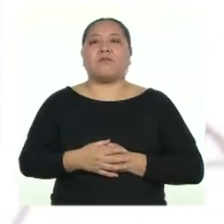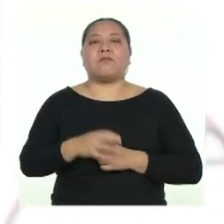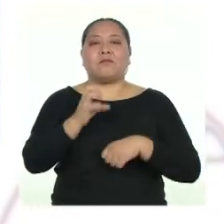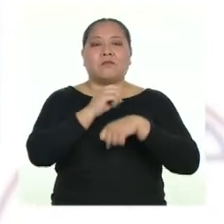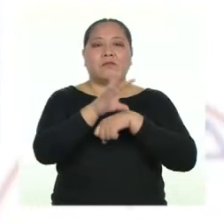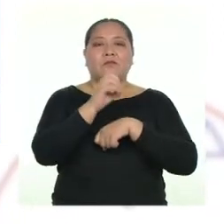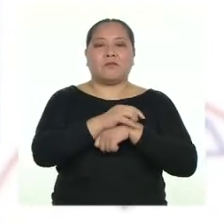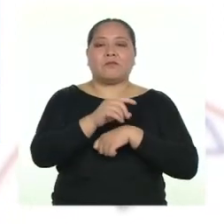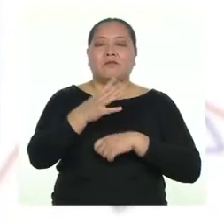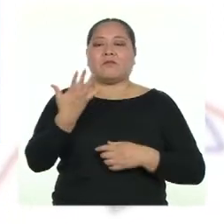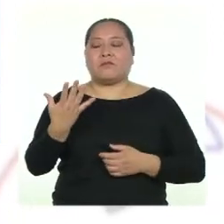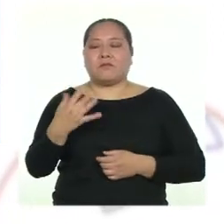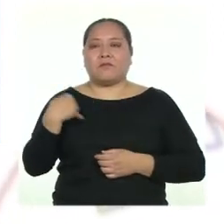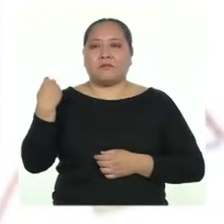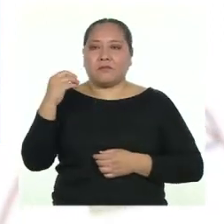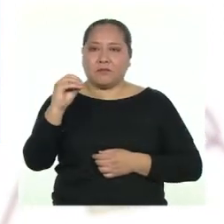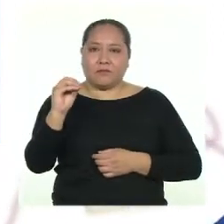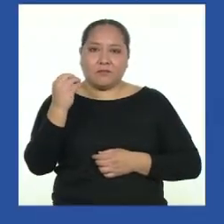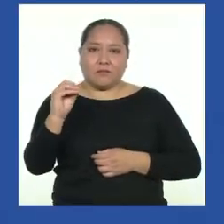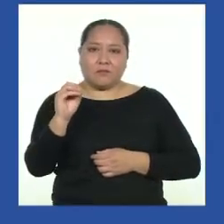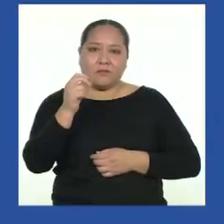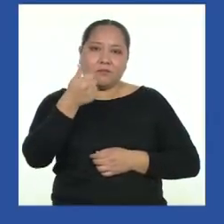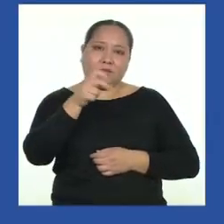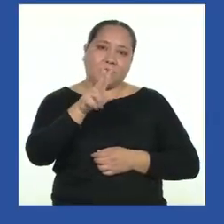recomendadas para alguien de 13 a 14 años.